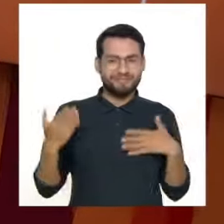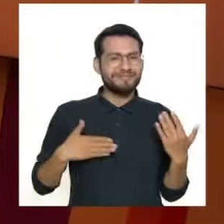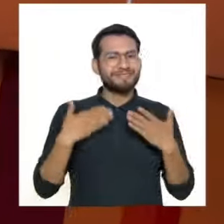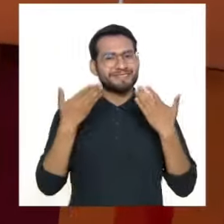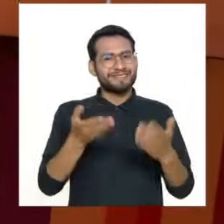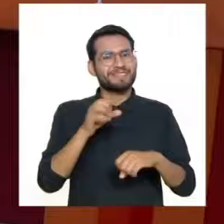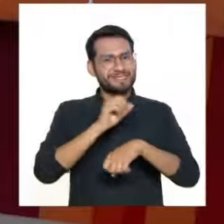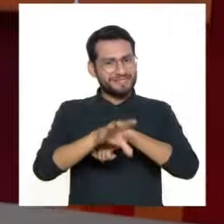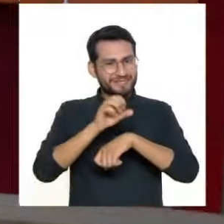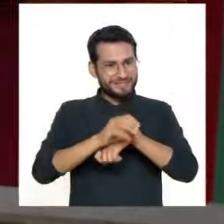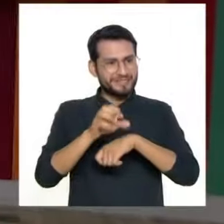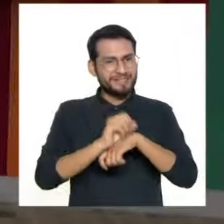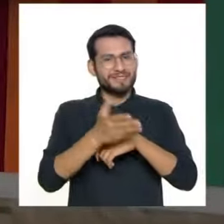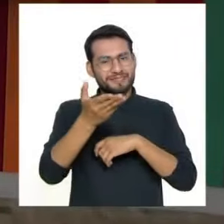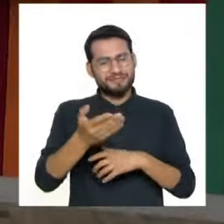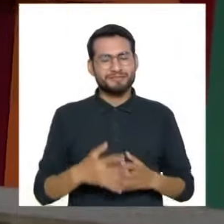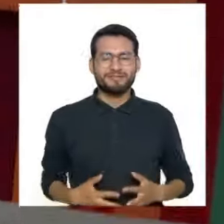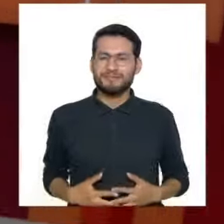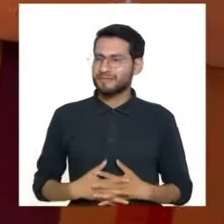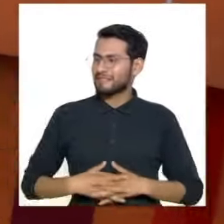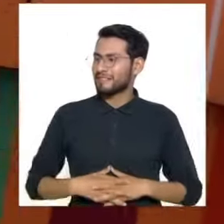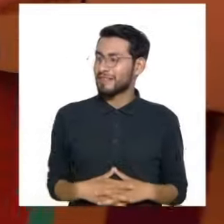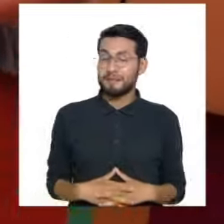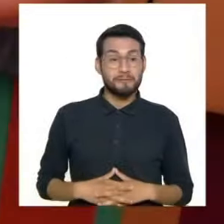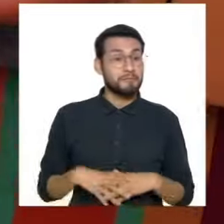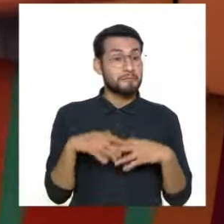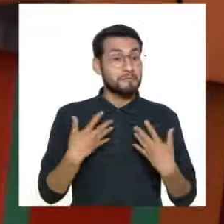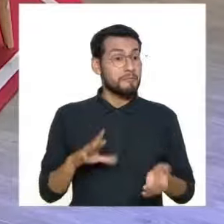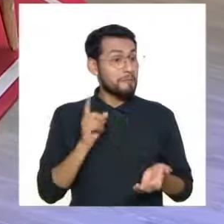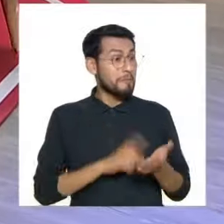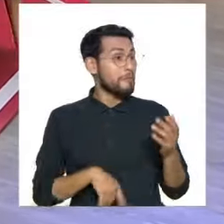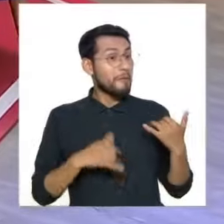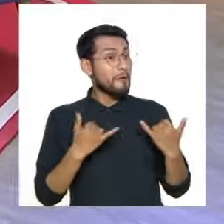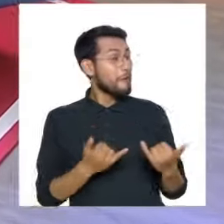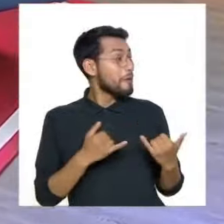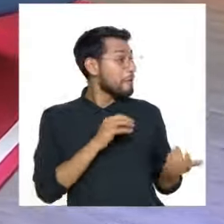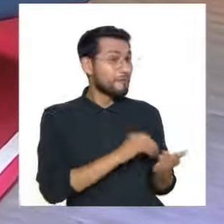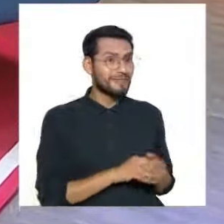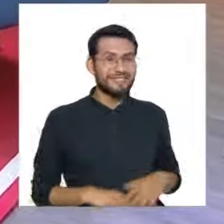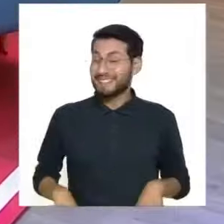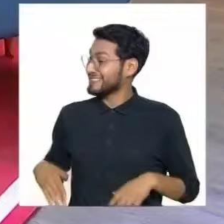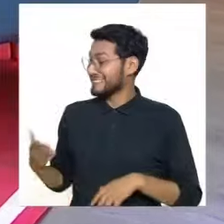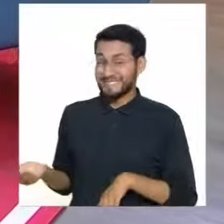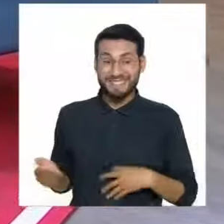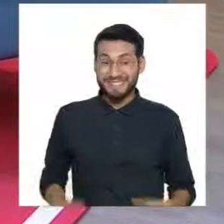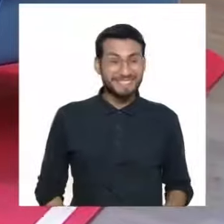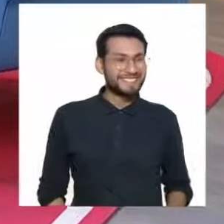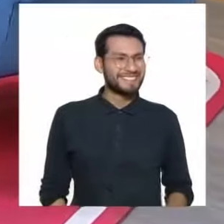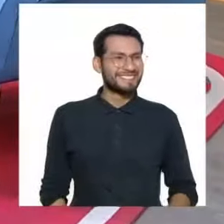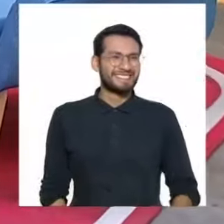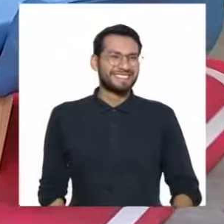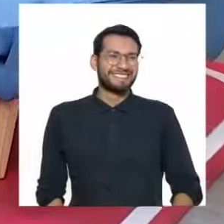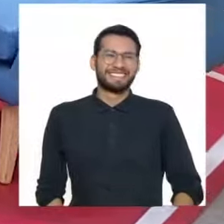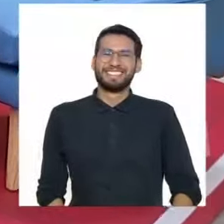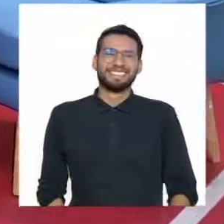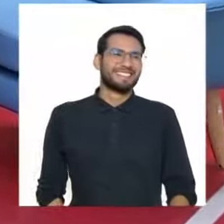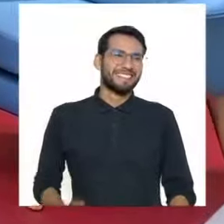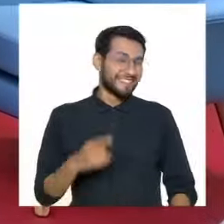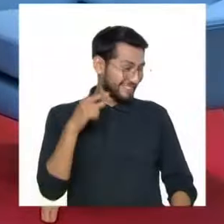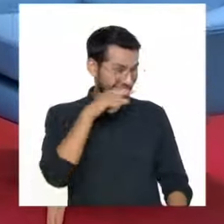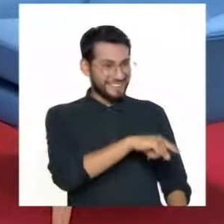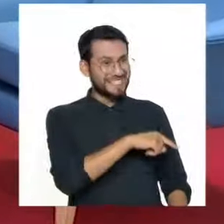darle una orientación al respecto qué más que tenemos el día de hoyem